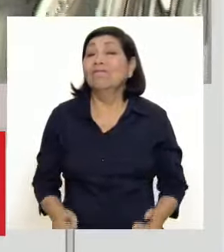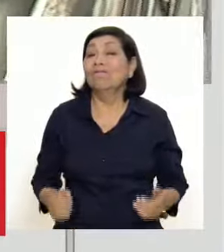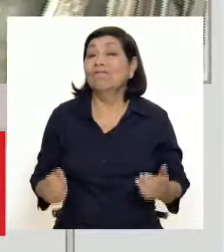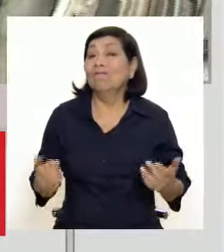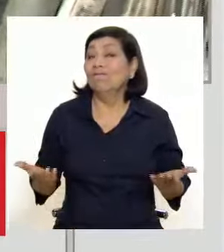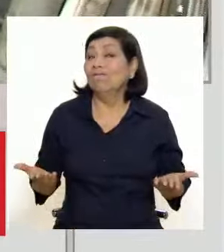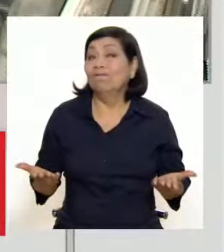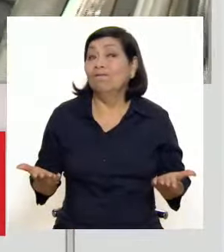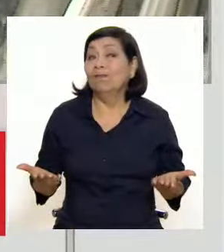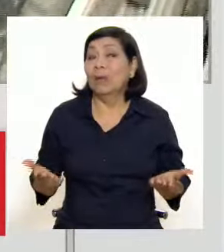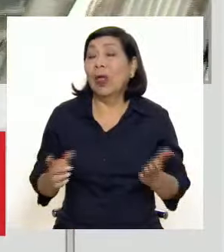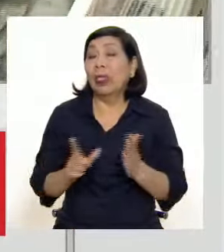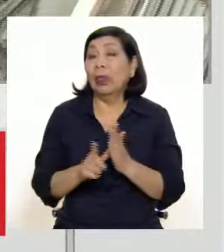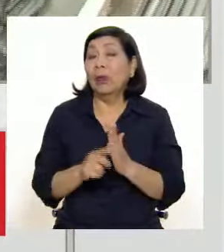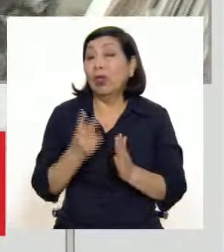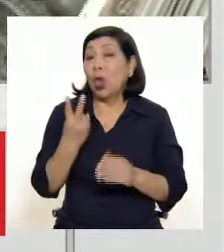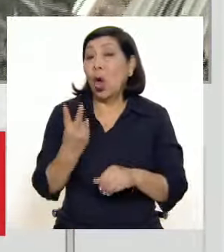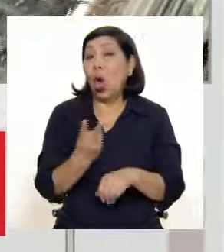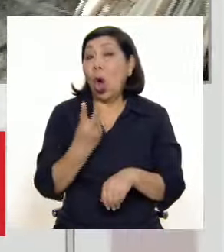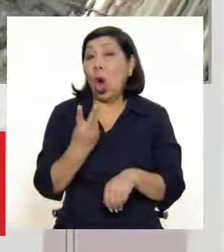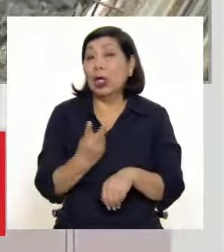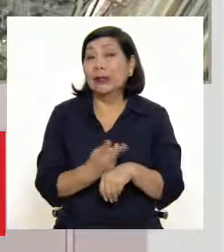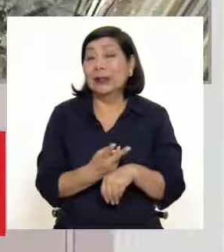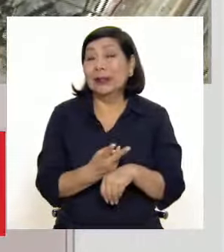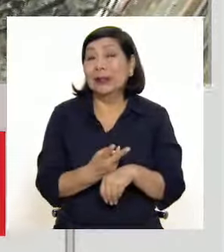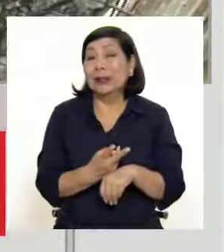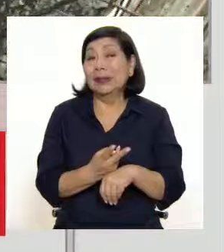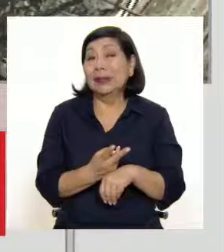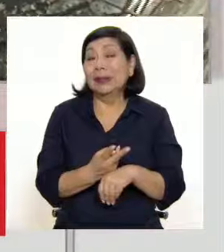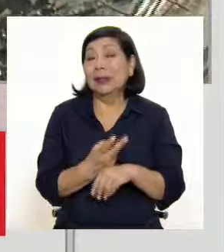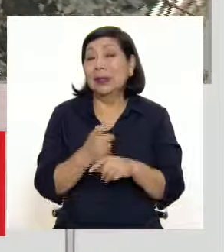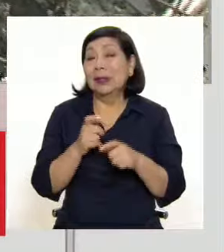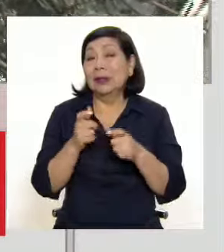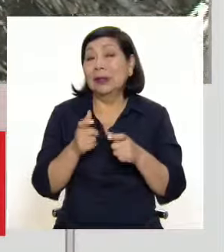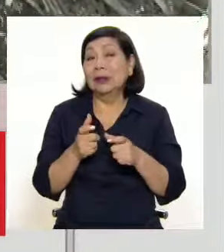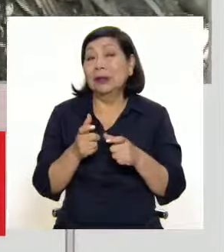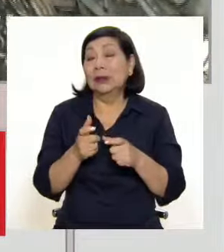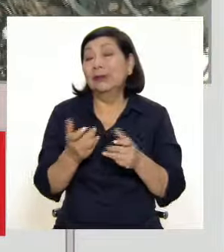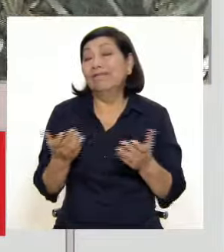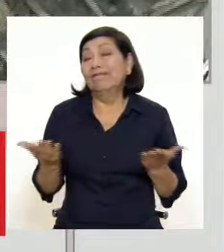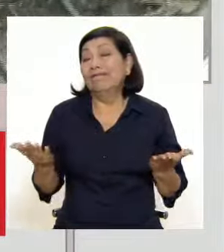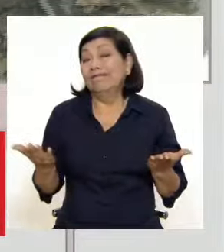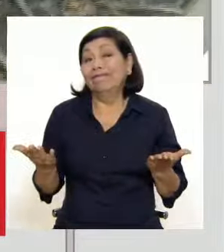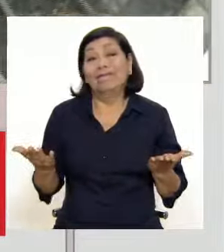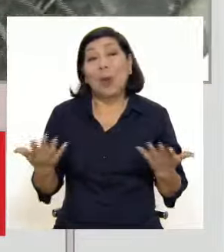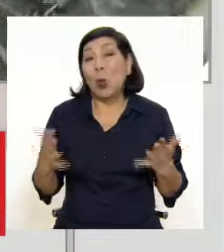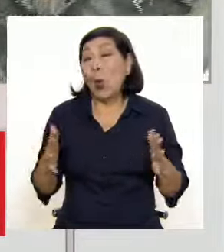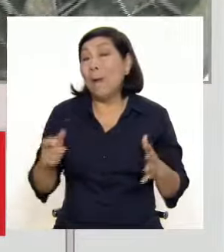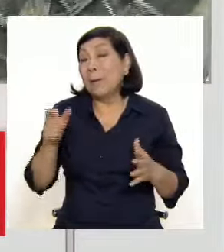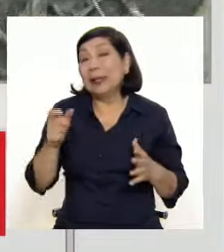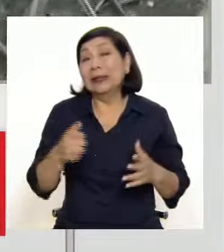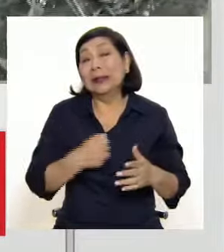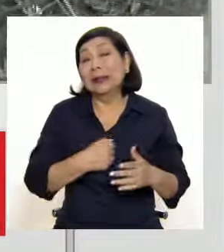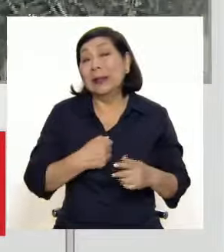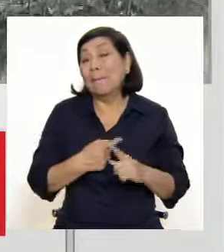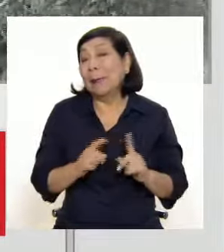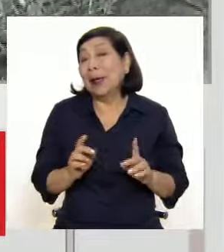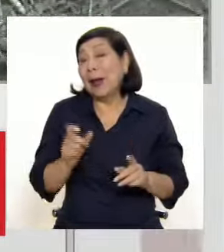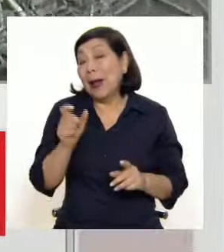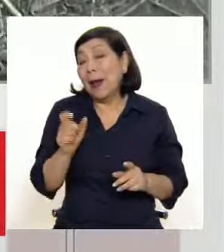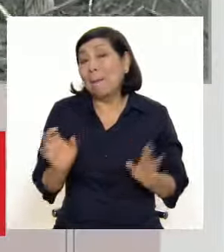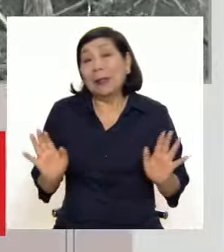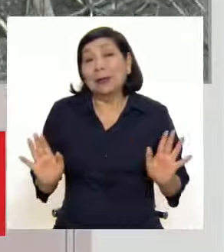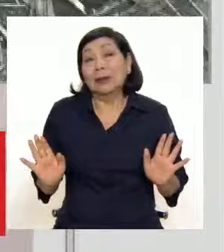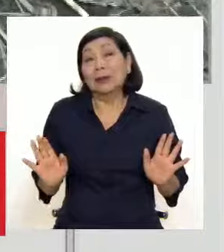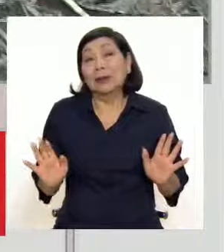Entonces, después de dos horas, este incendio logró ser controlado y afortunadamente no hay víctimas que lamentar. Las